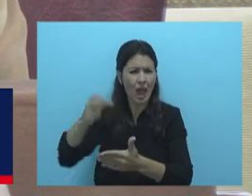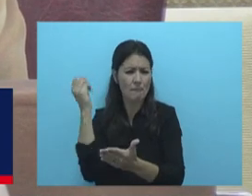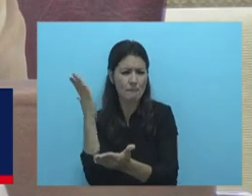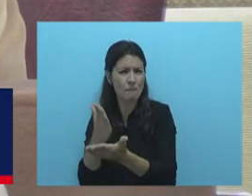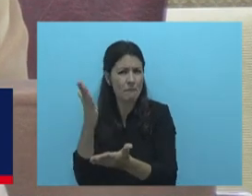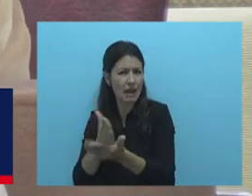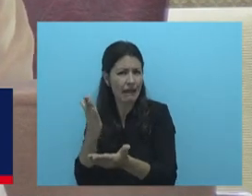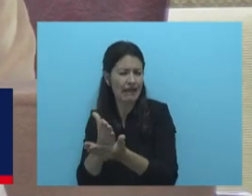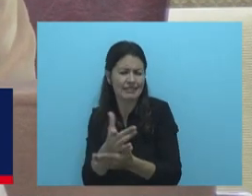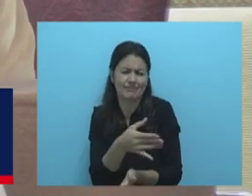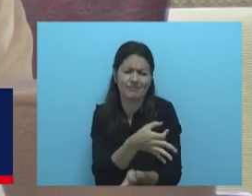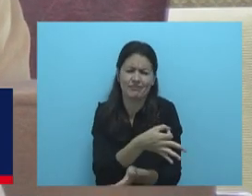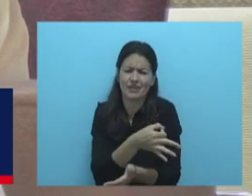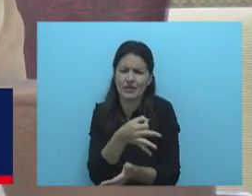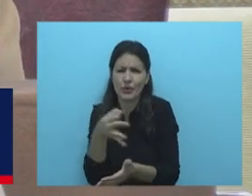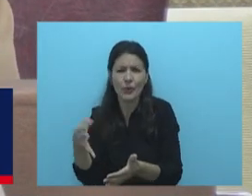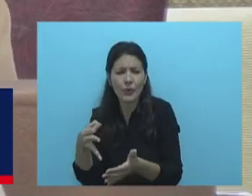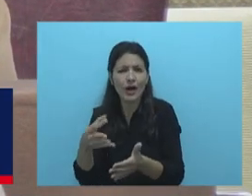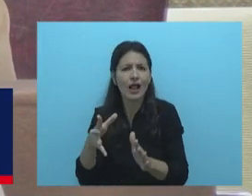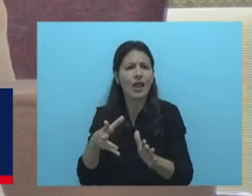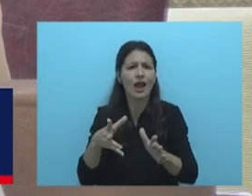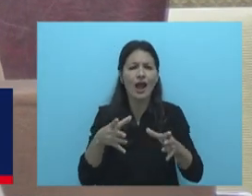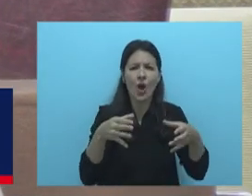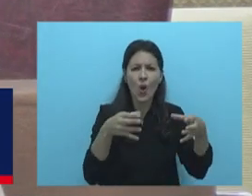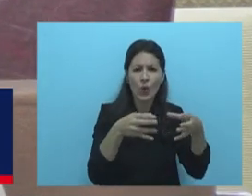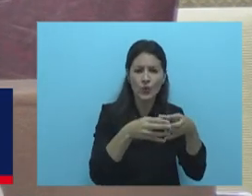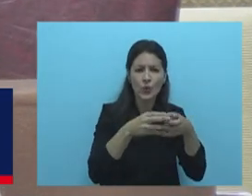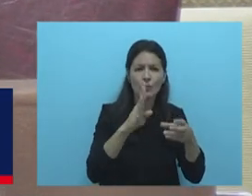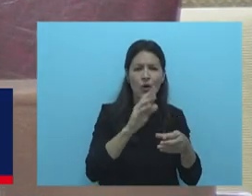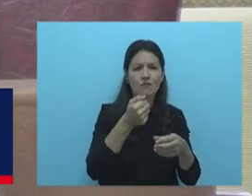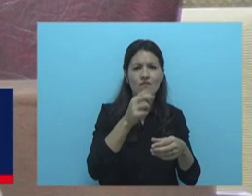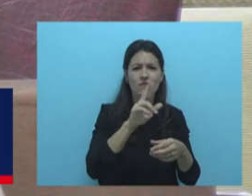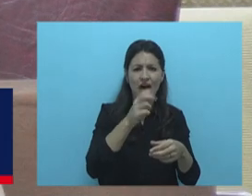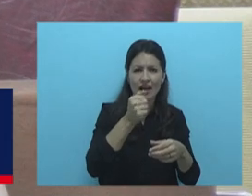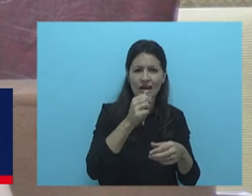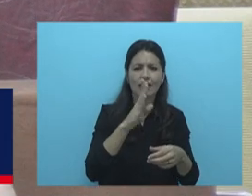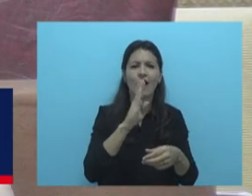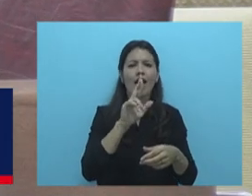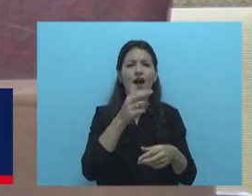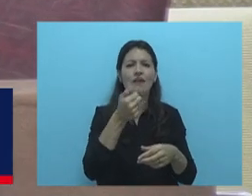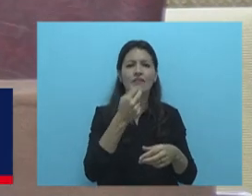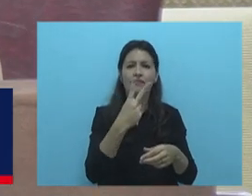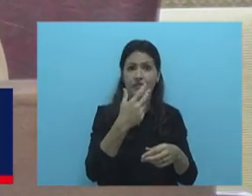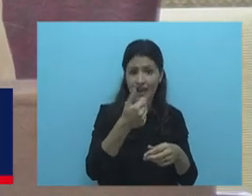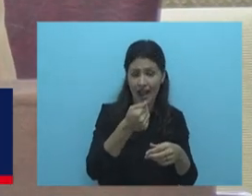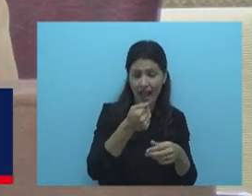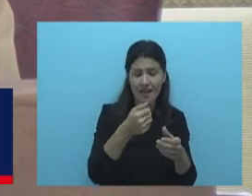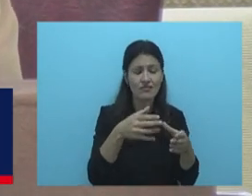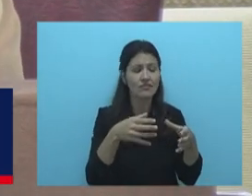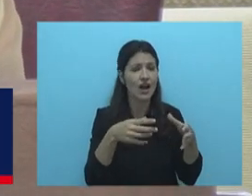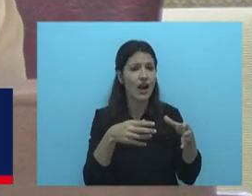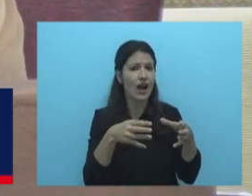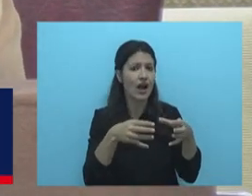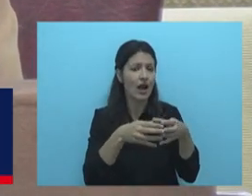están directamente vinculados al negocio del narcotráfico, con conexiones policiales, con